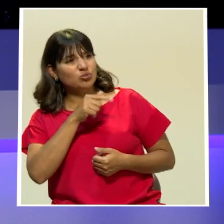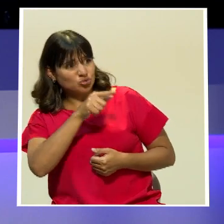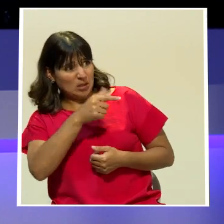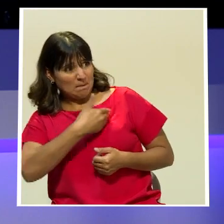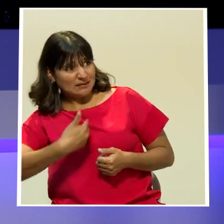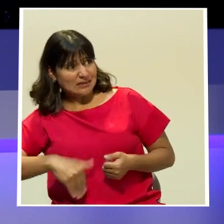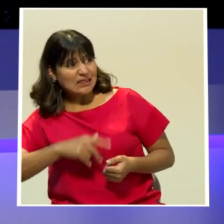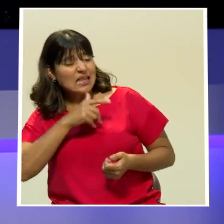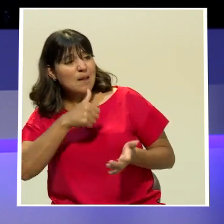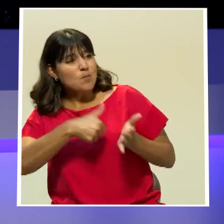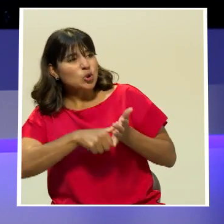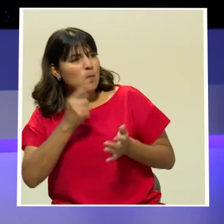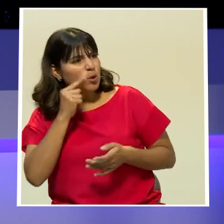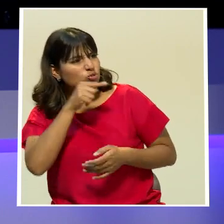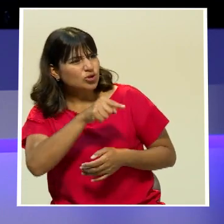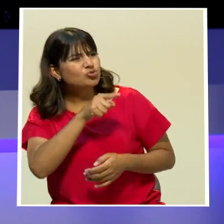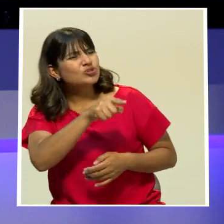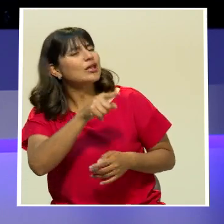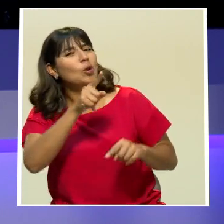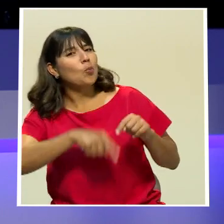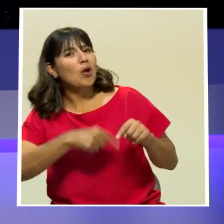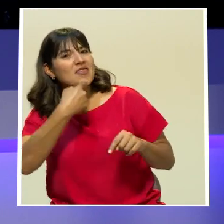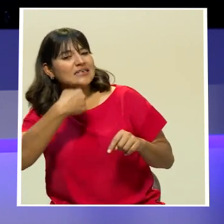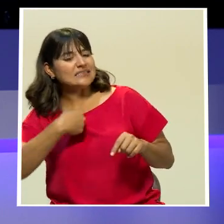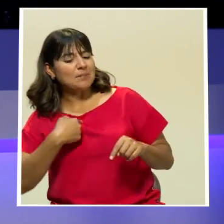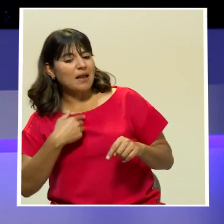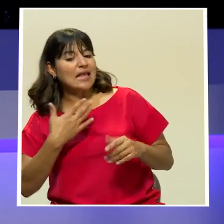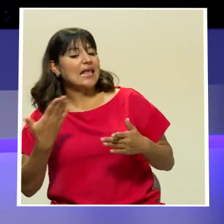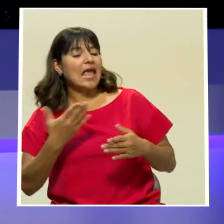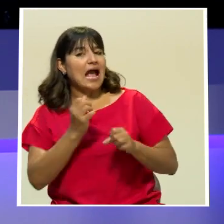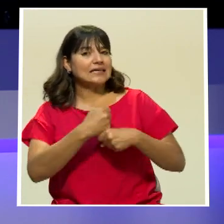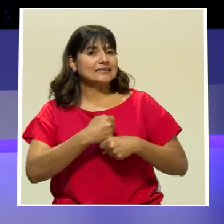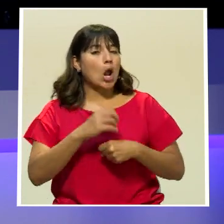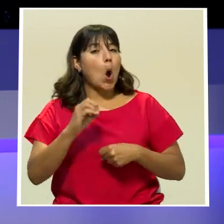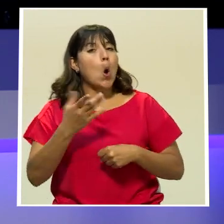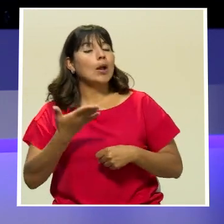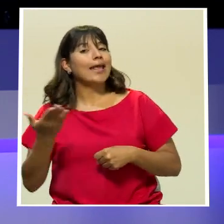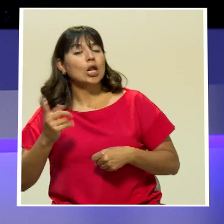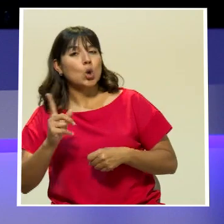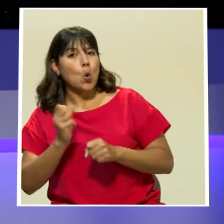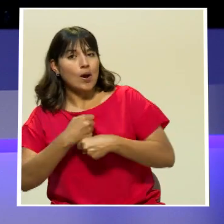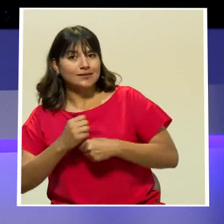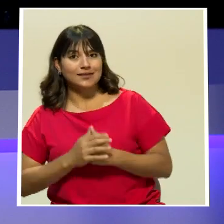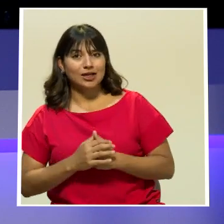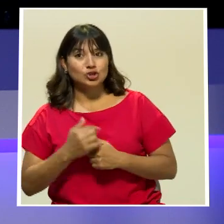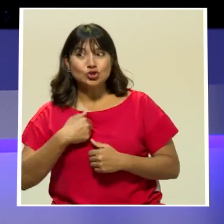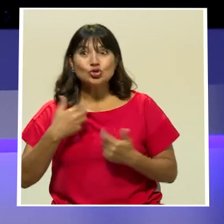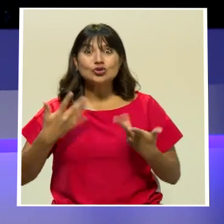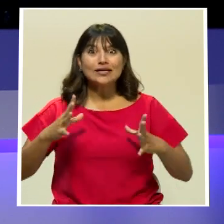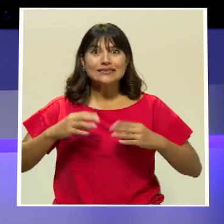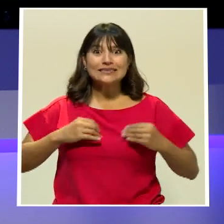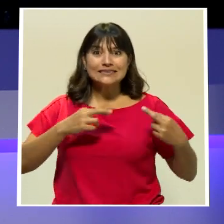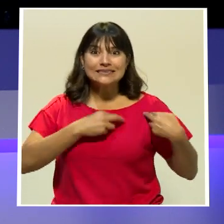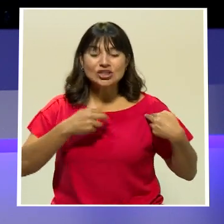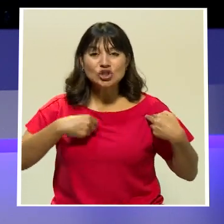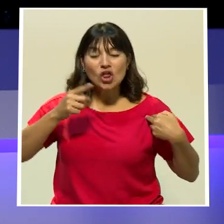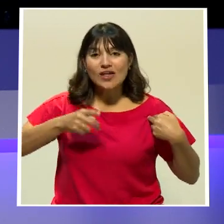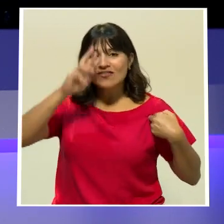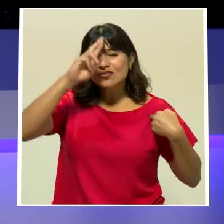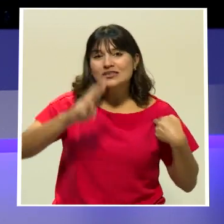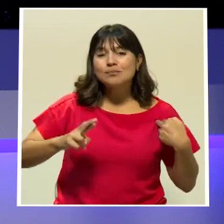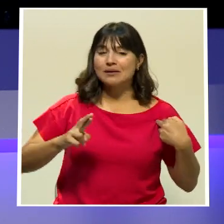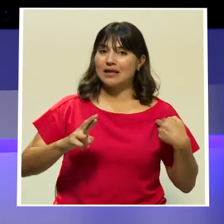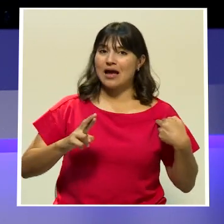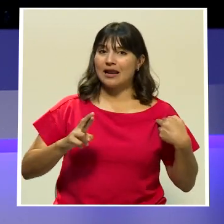dijo a usted que usted me puede dar órdenes sobre qué hacer o qué no hacer? Yo tengo un mandato y ese mandato tengo que respetarlo. Es un mandato democrático